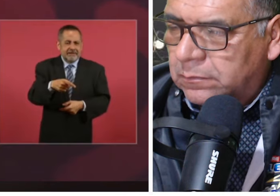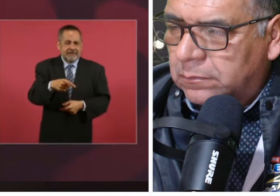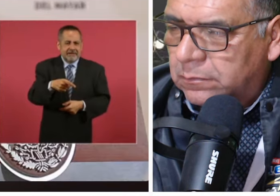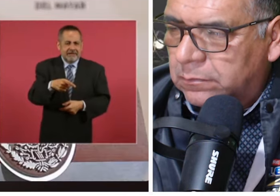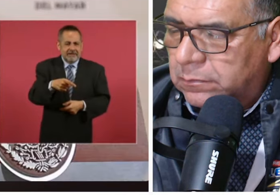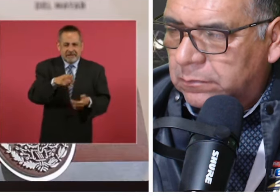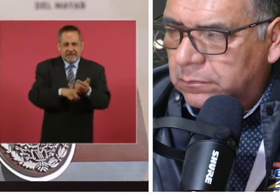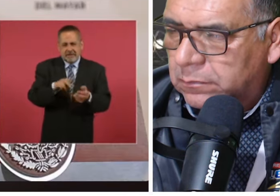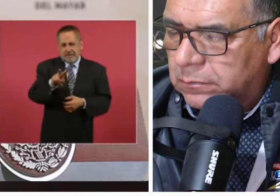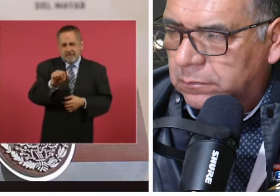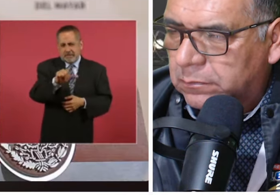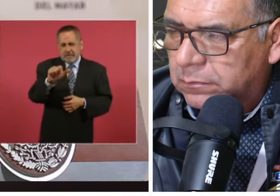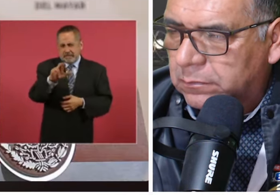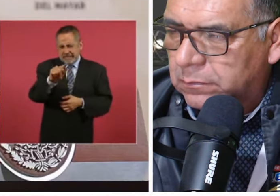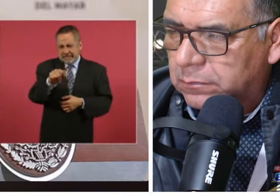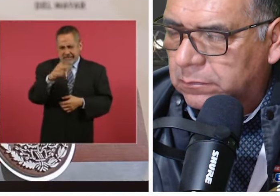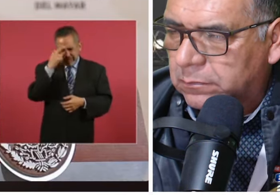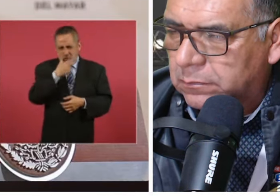Vallarta,